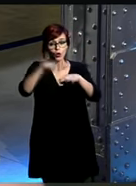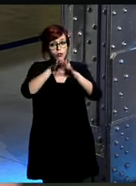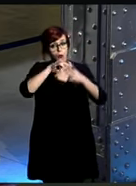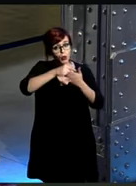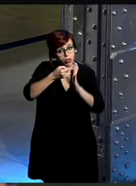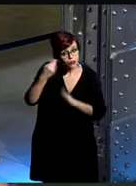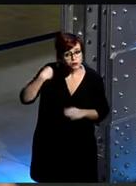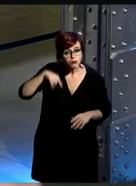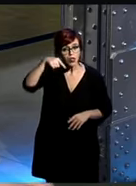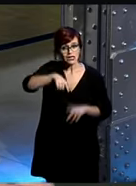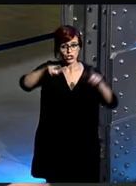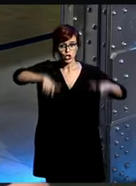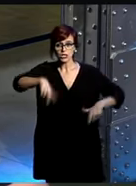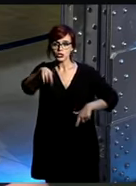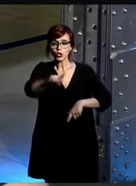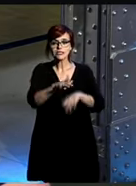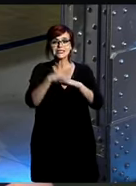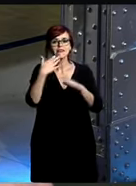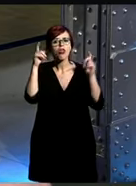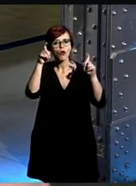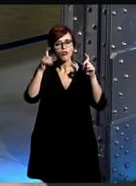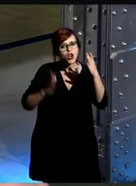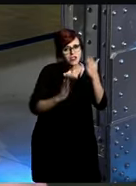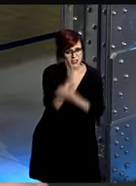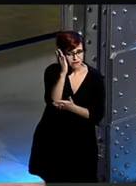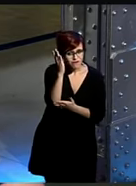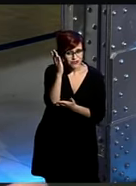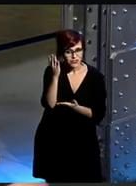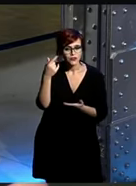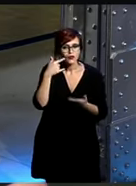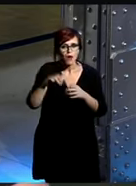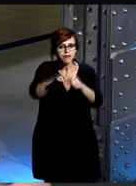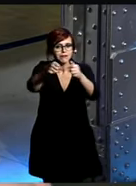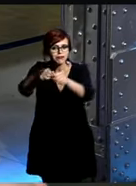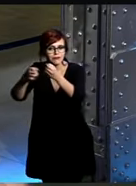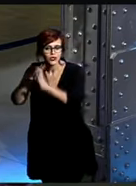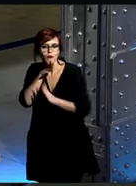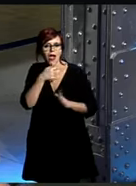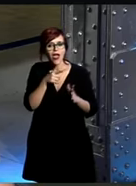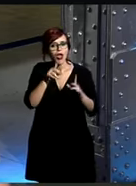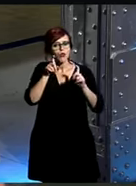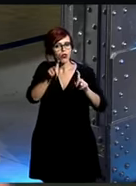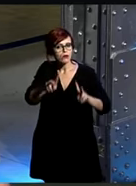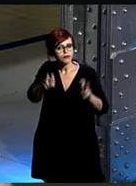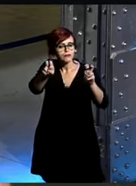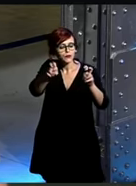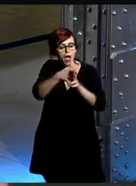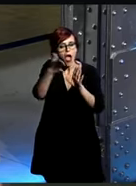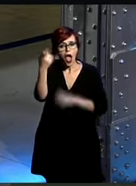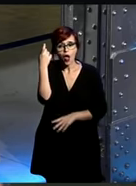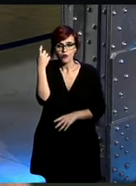es que cuando hacemos educación disruptiva, los alumnos se transforman, la educación